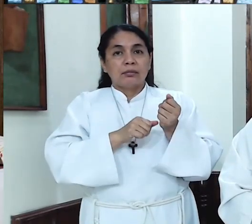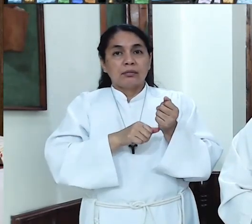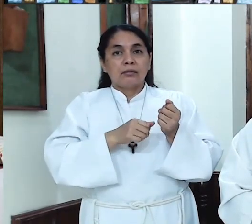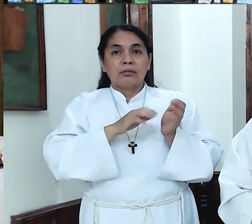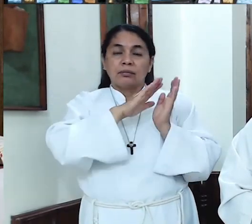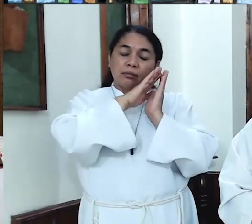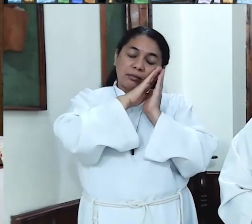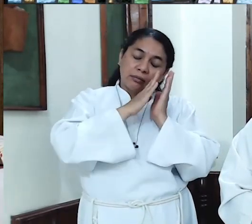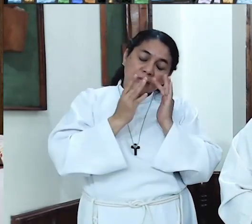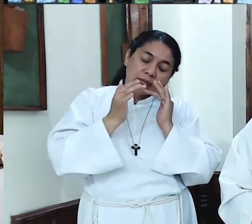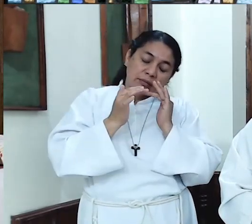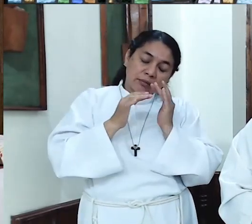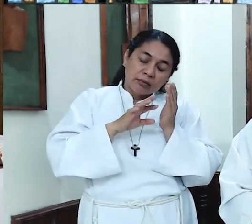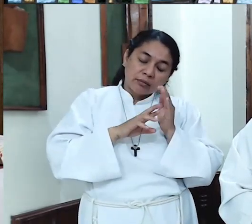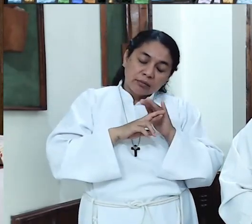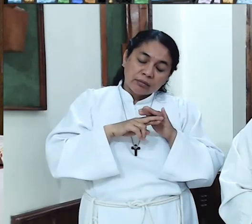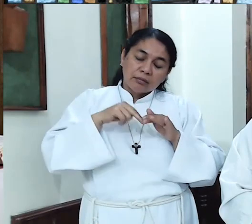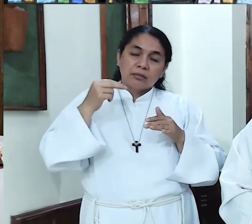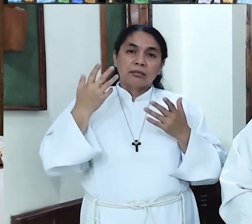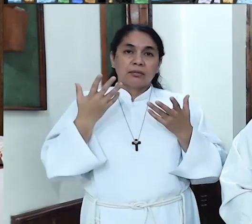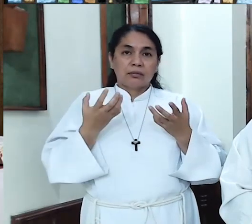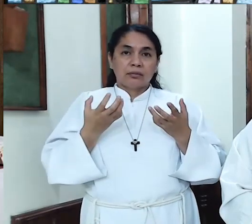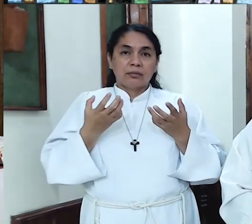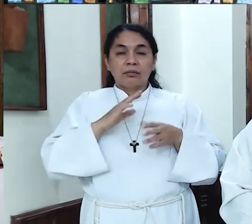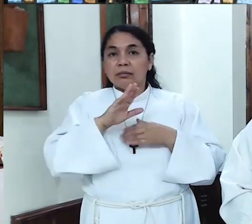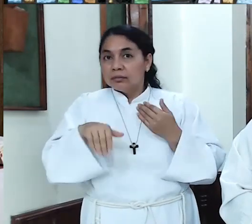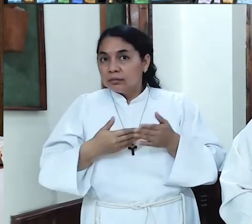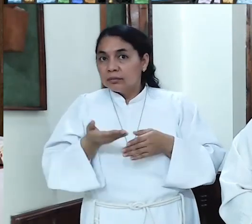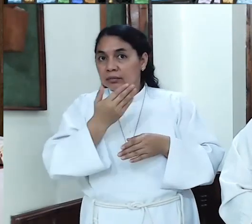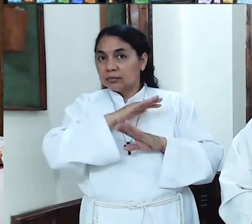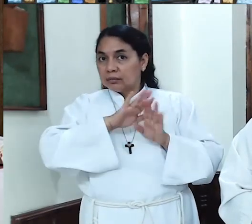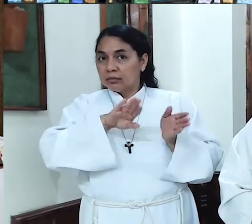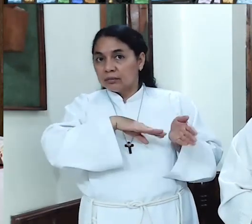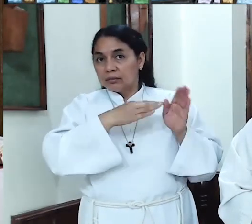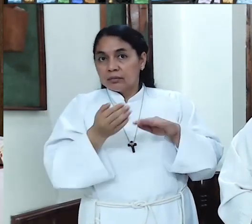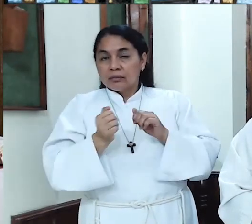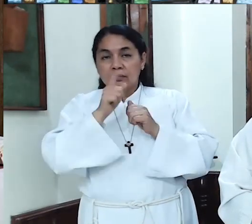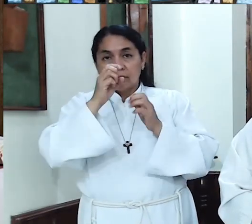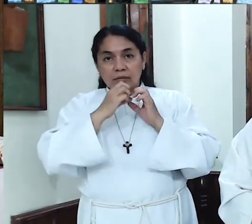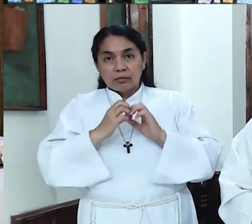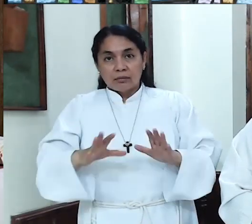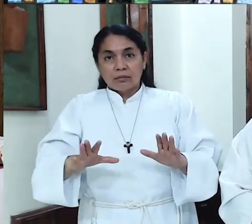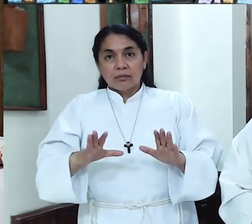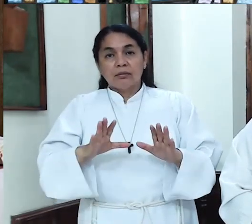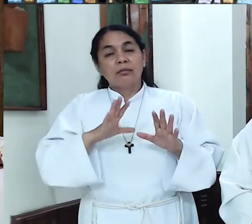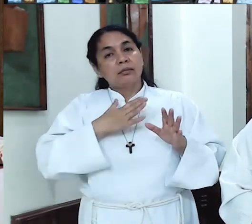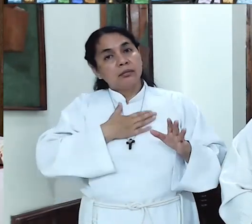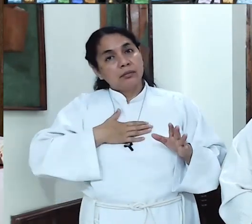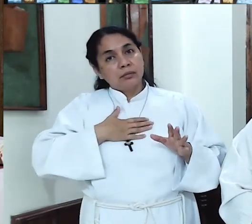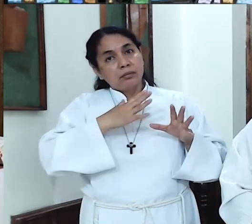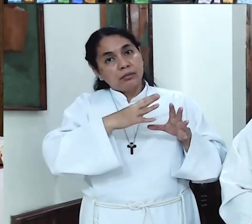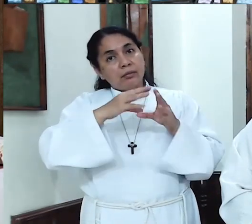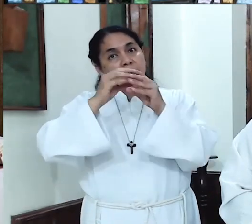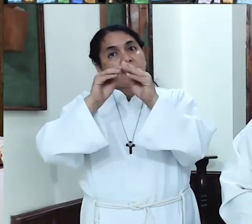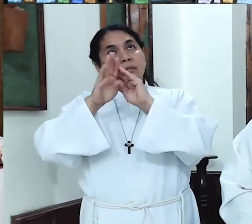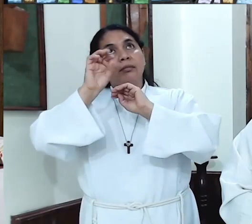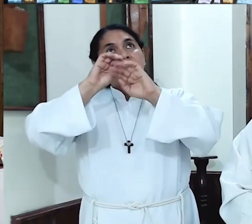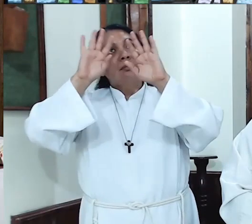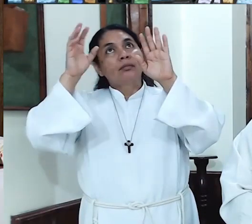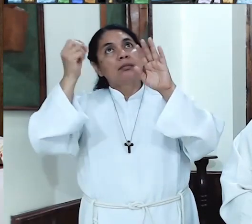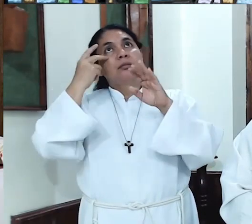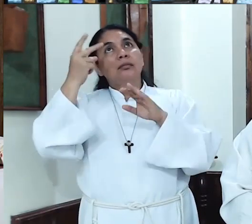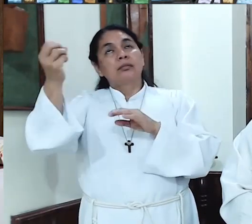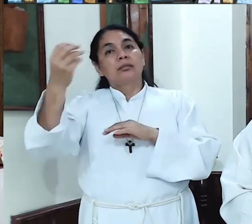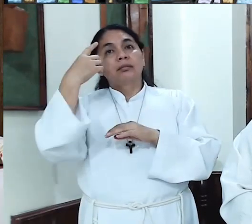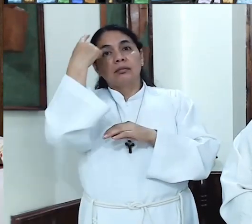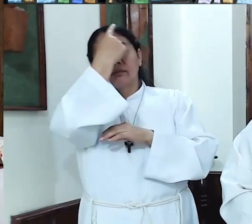en la esperanza de la resurrección y de todos los que han muerto en tu misericordia. Admítelos a contemplar la luz de tu